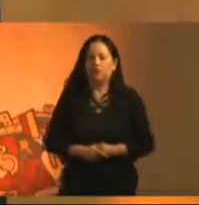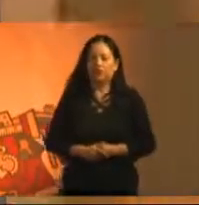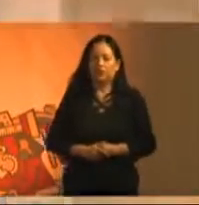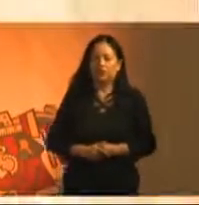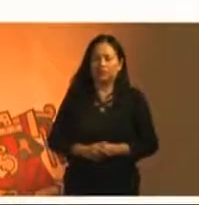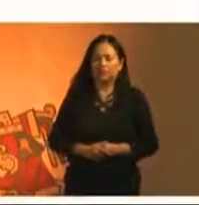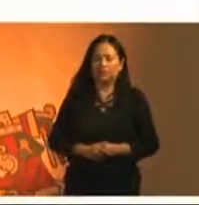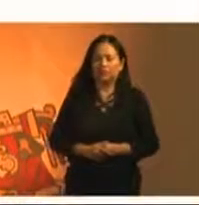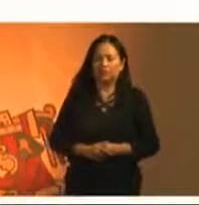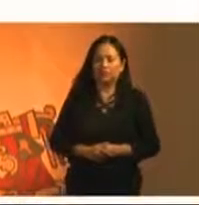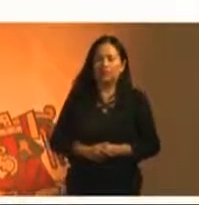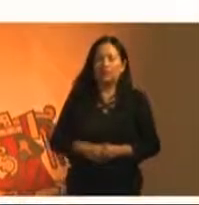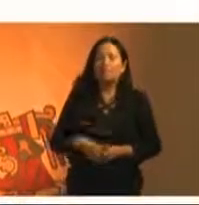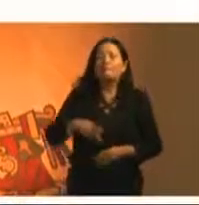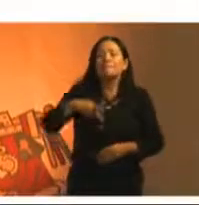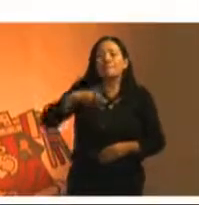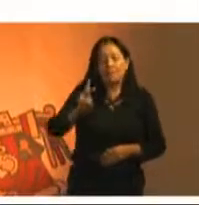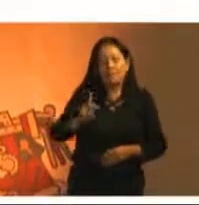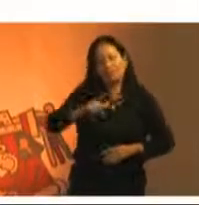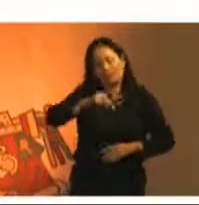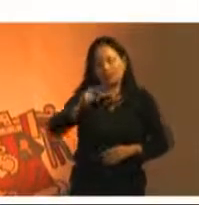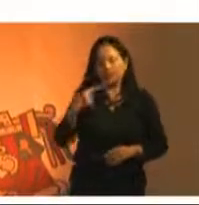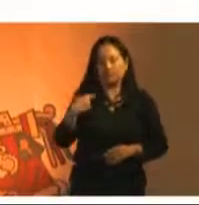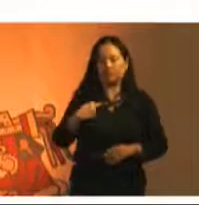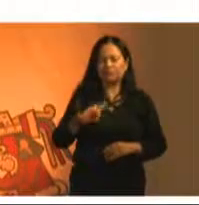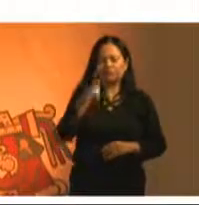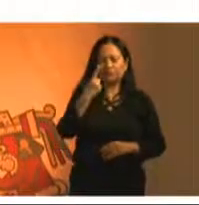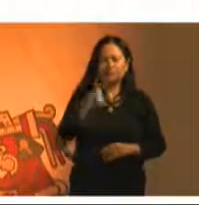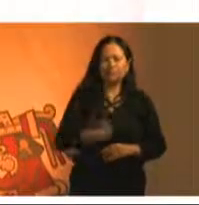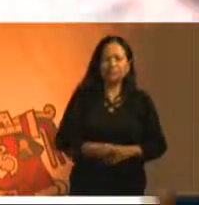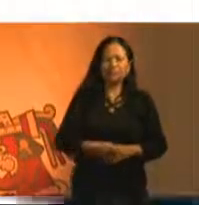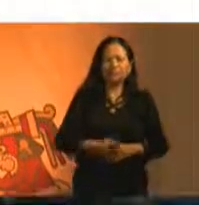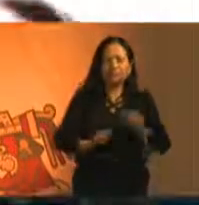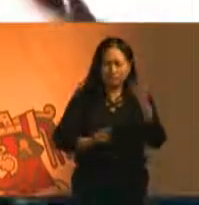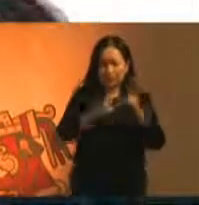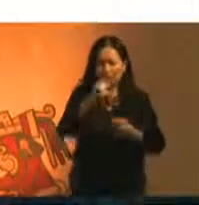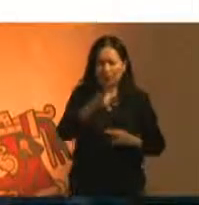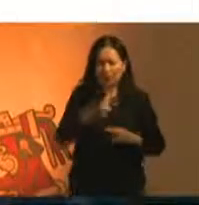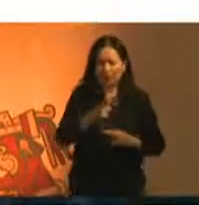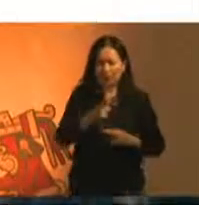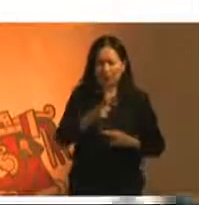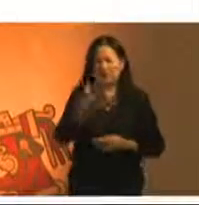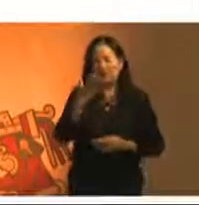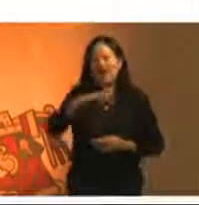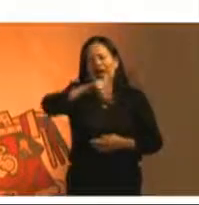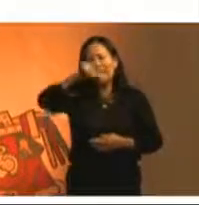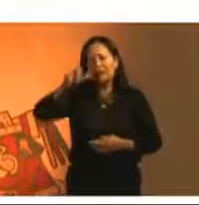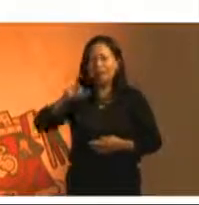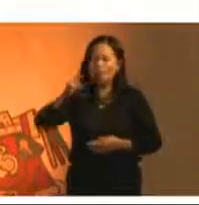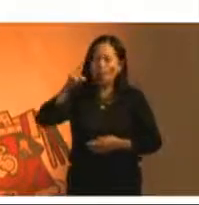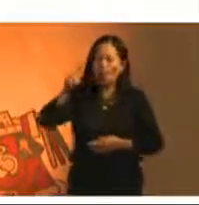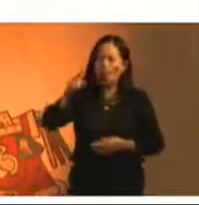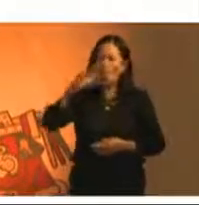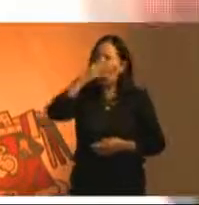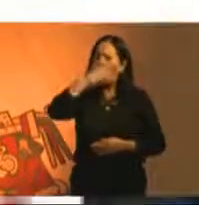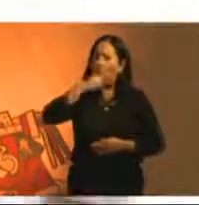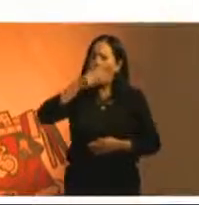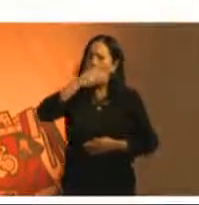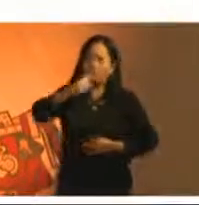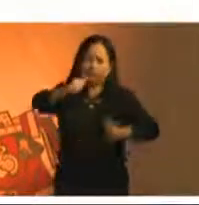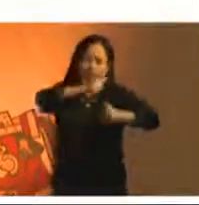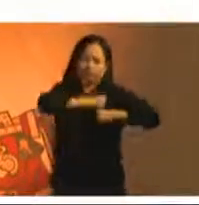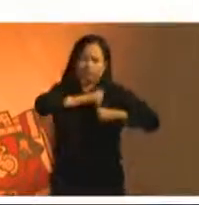entonces en esta época posrevolucionaria llega a michoacán un general muy valiente muy